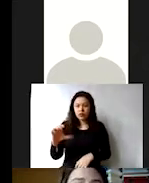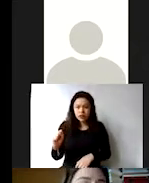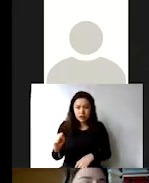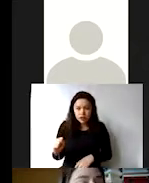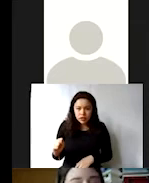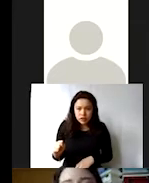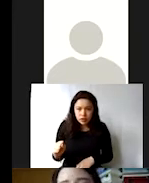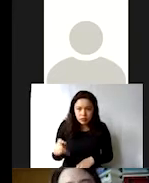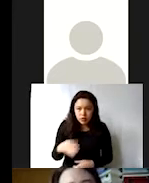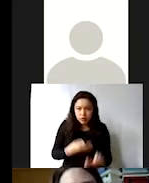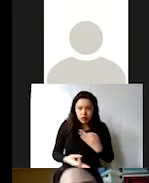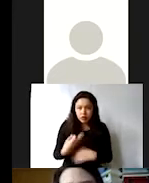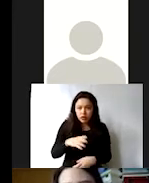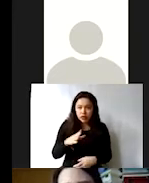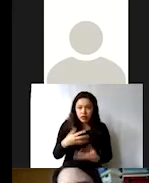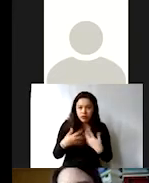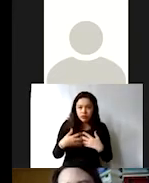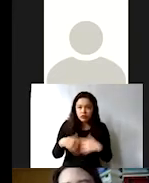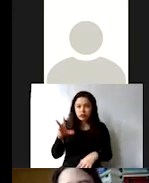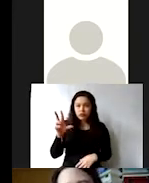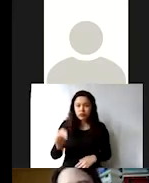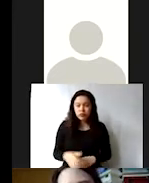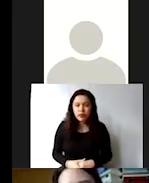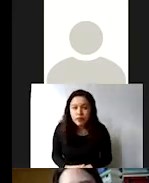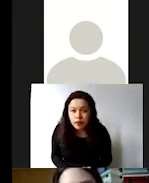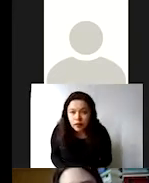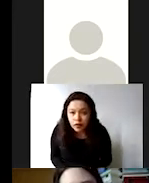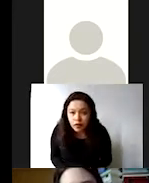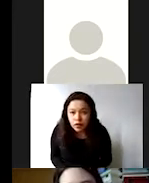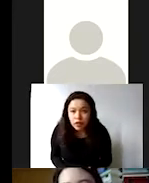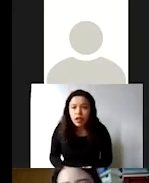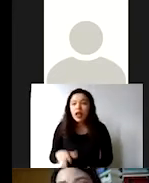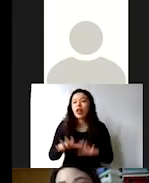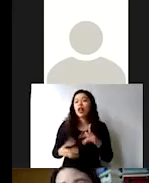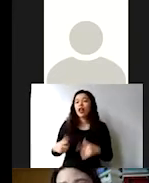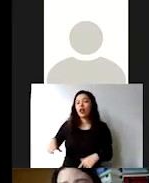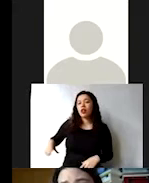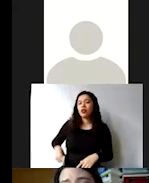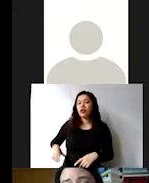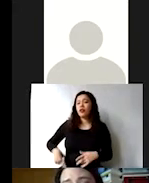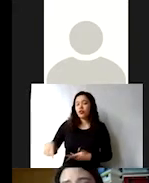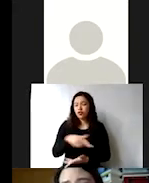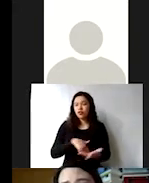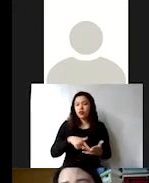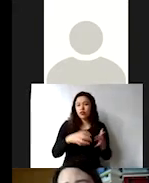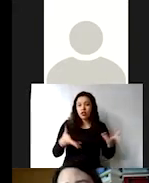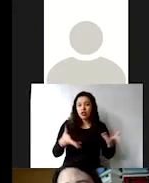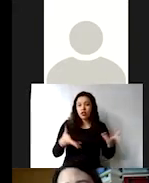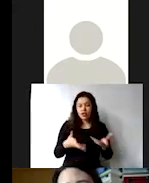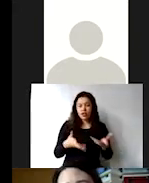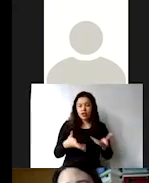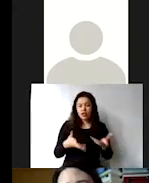funcionales. Depende mucho, muchísimo de los gobiernos locales, el impulso que le den, pero también la